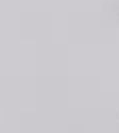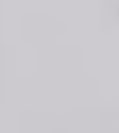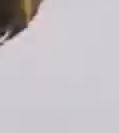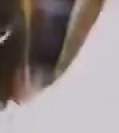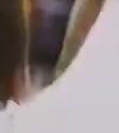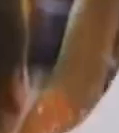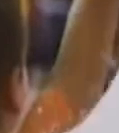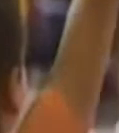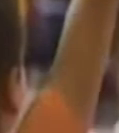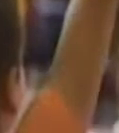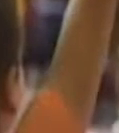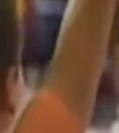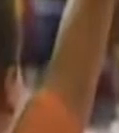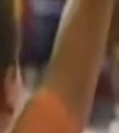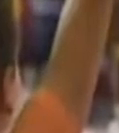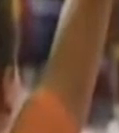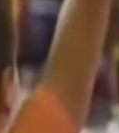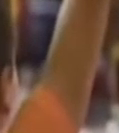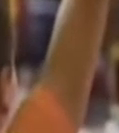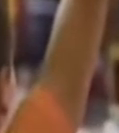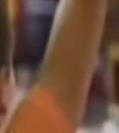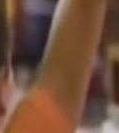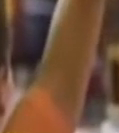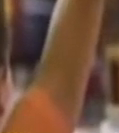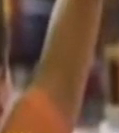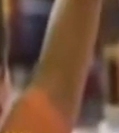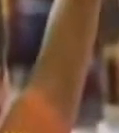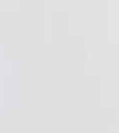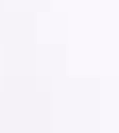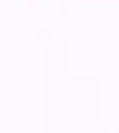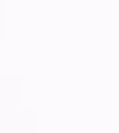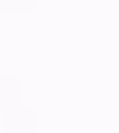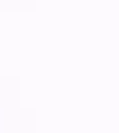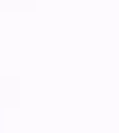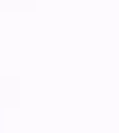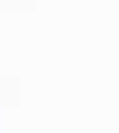A continuación, comunicación y lenguaje, quinto diversificado.